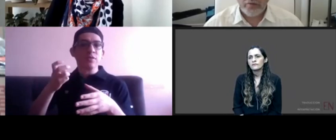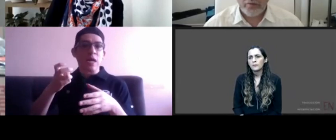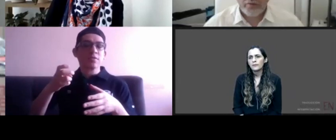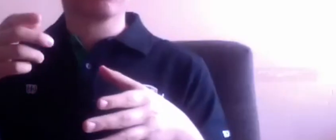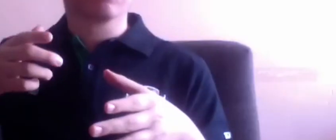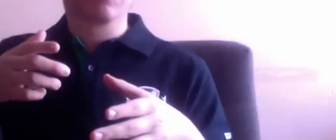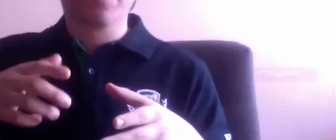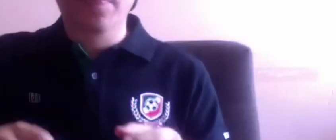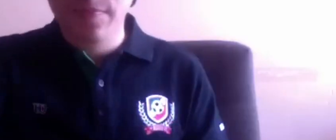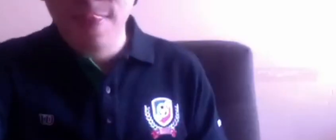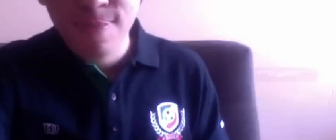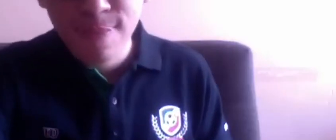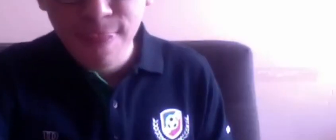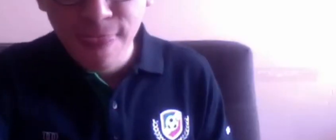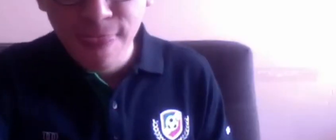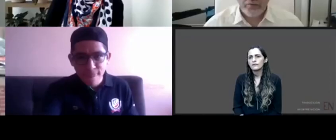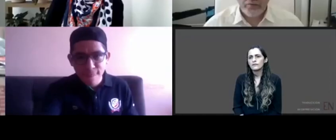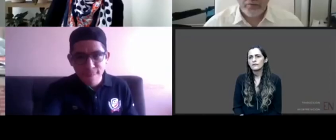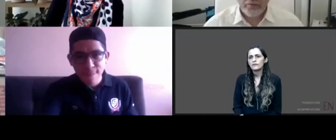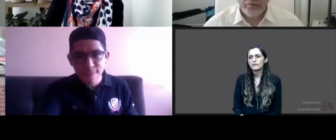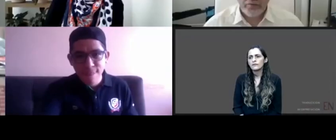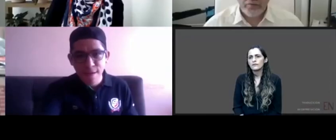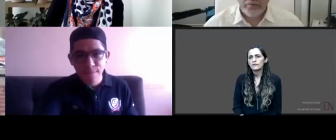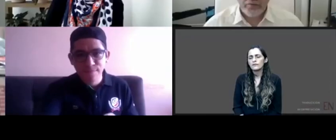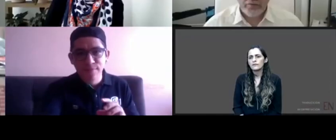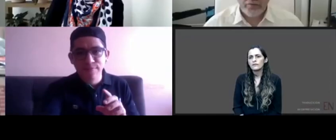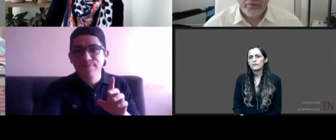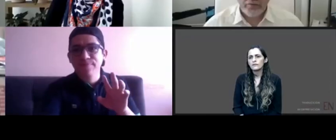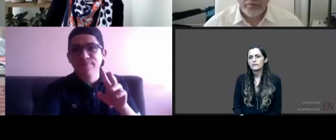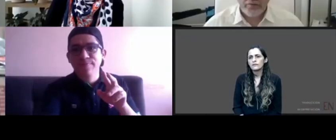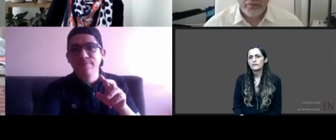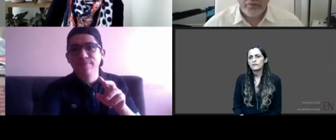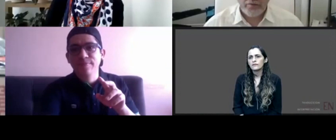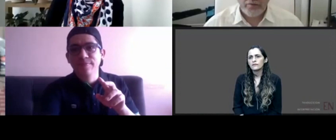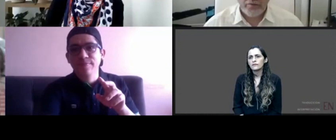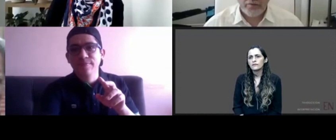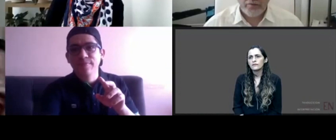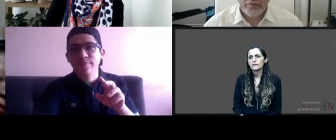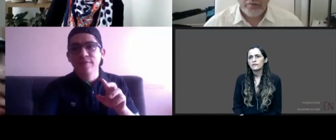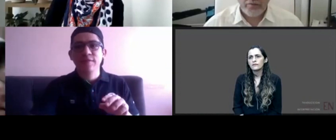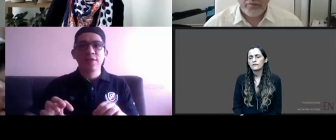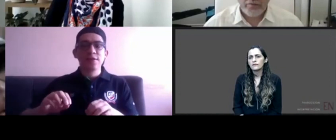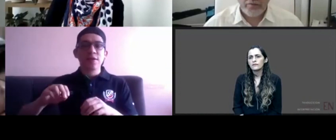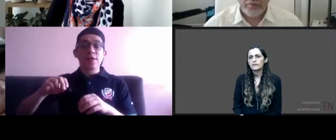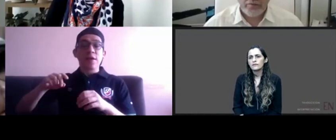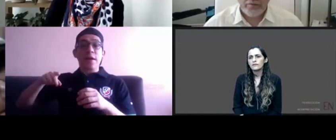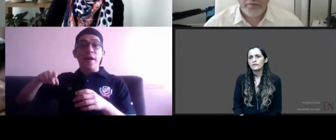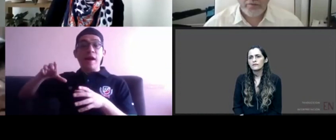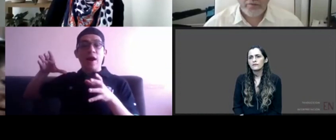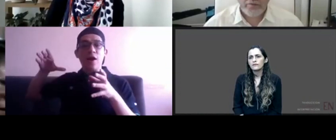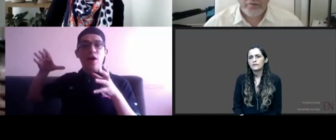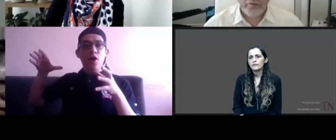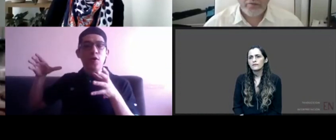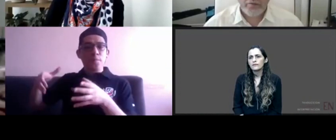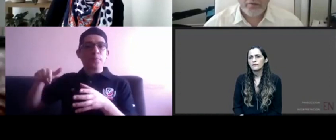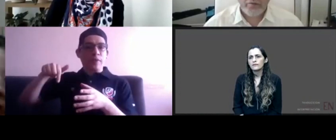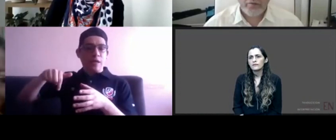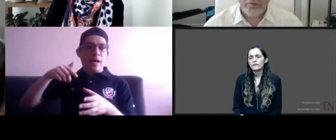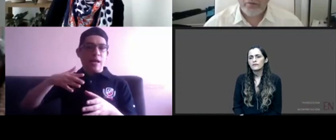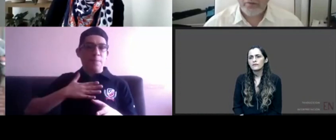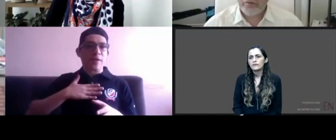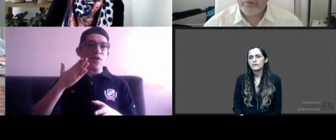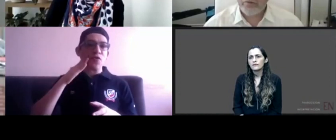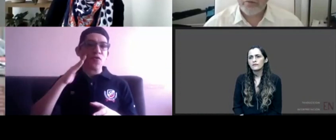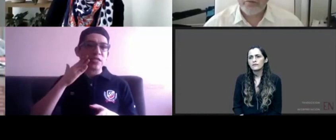¿Cómo tener contacto con la comunidad sorda? Que era una de las preguntas que se estaban... Perdón.